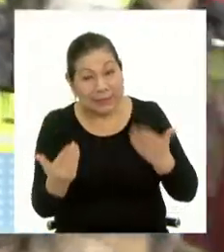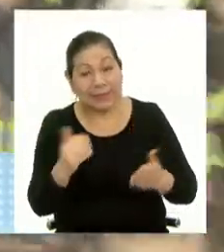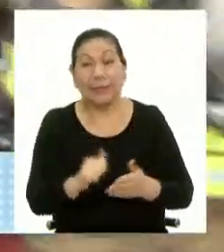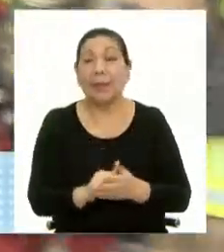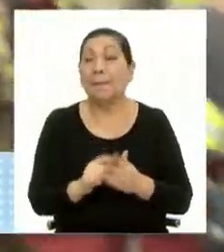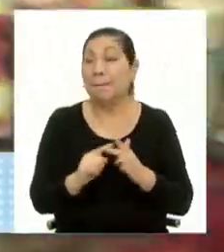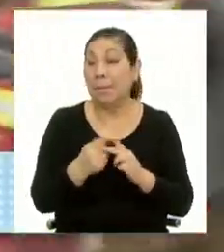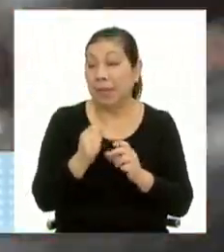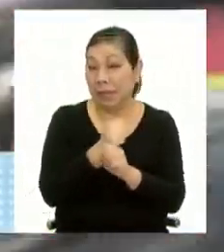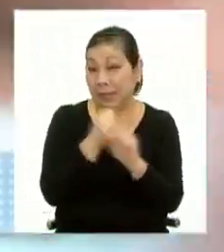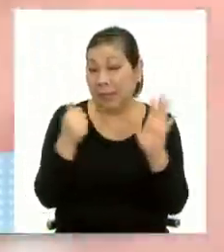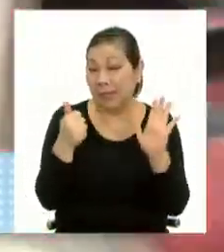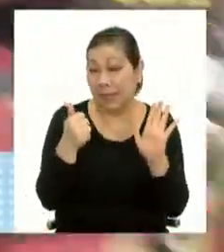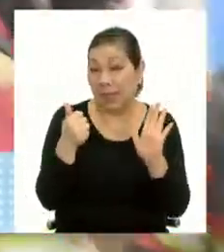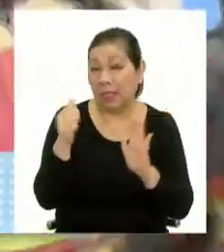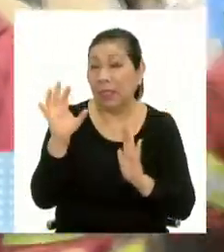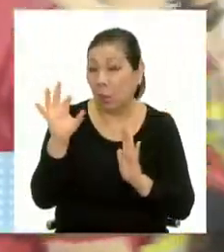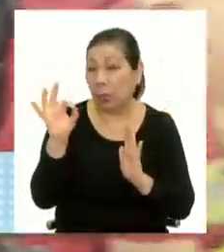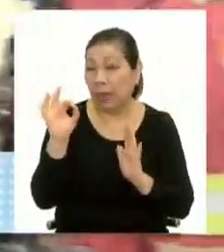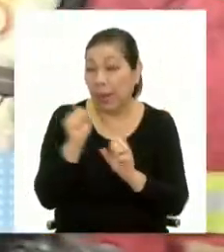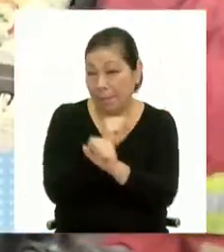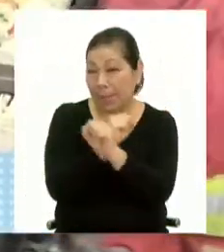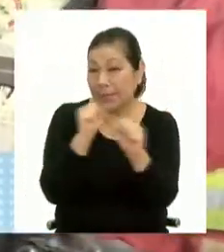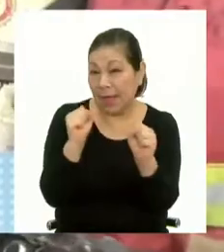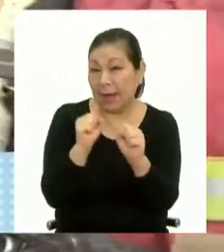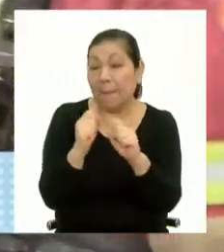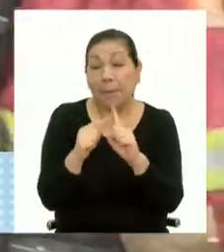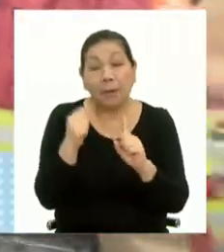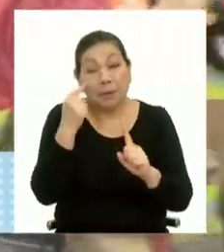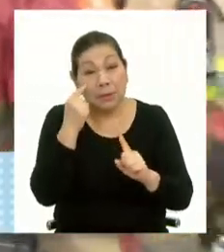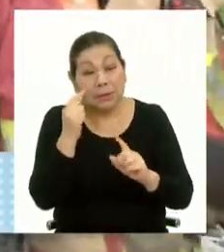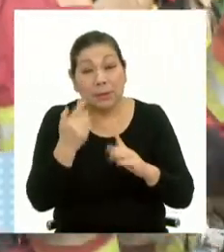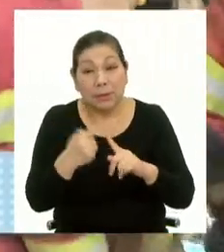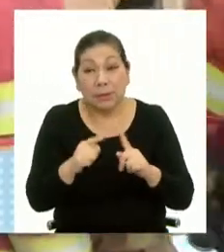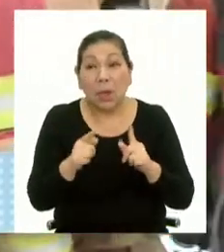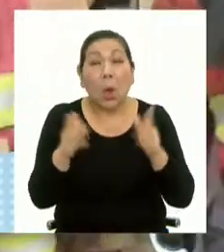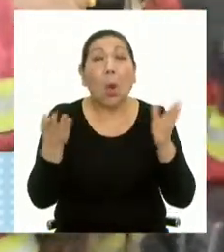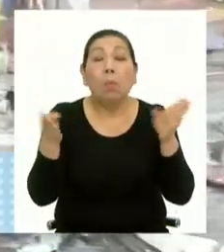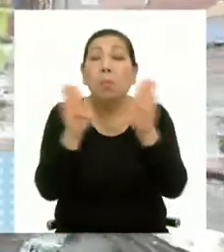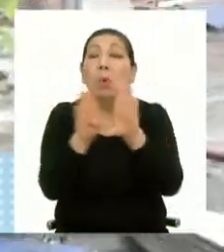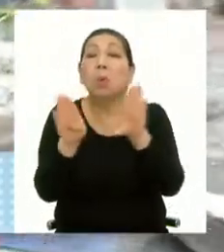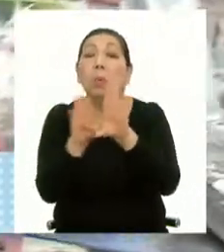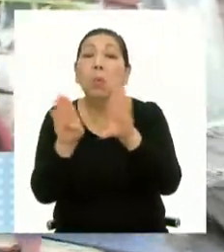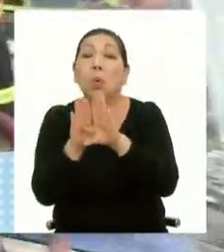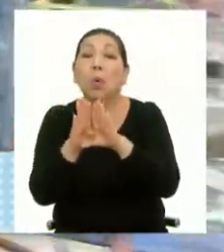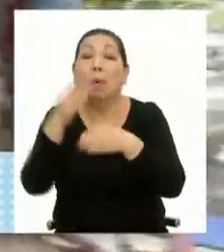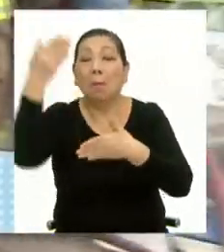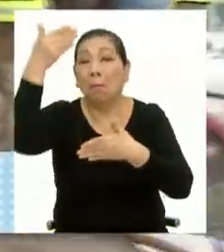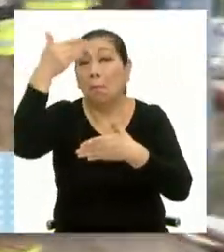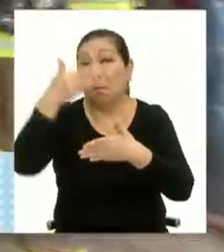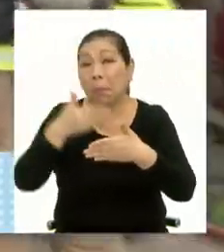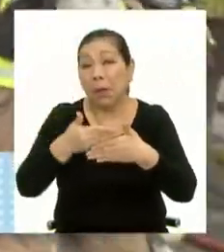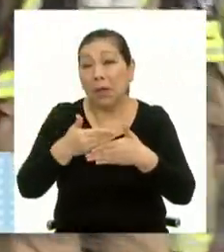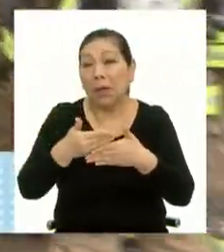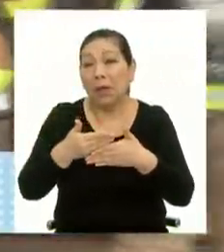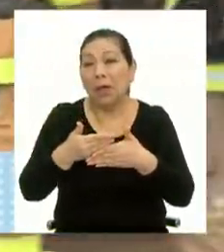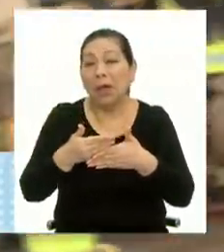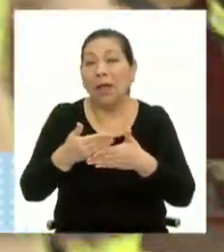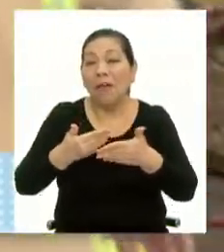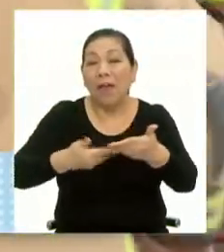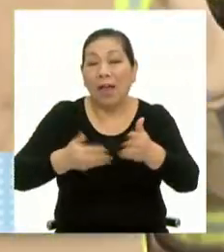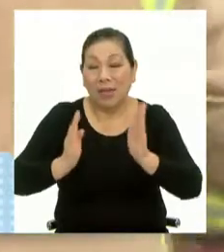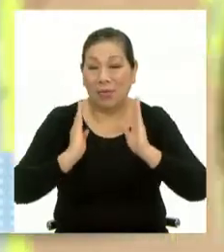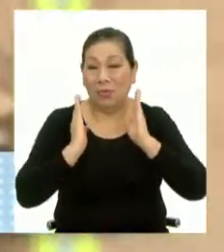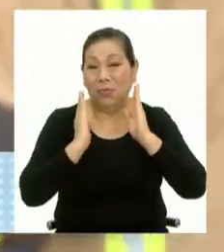se iniciaba a las 6:50 de la mañana, todavía no trabajaban, el local estaba cerrado. Esta galería, que era toda ferretera, es la